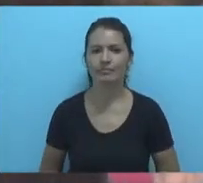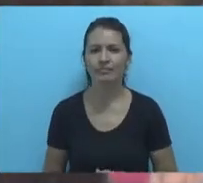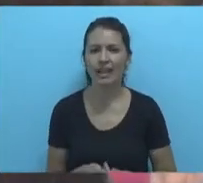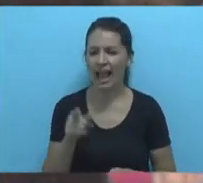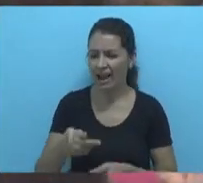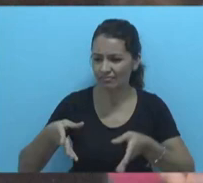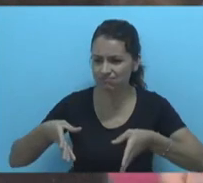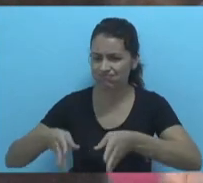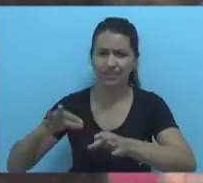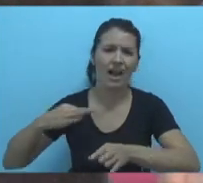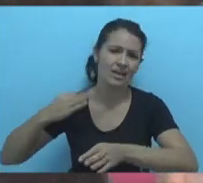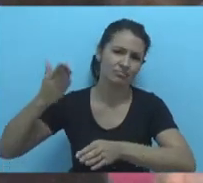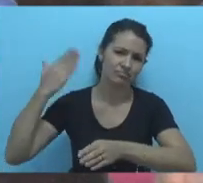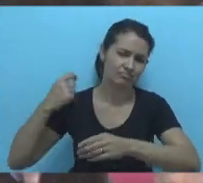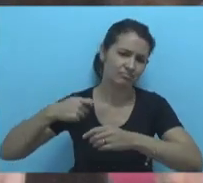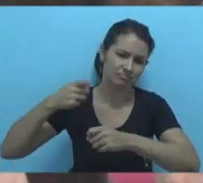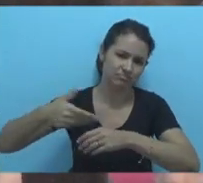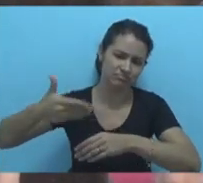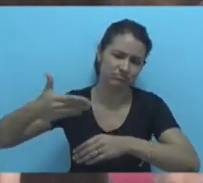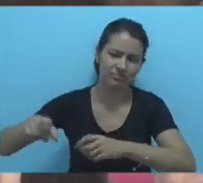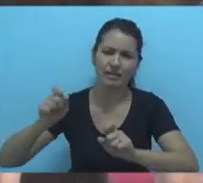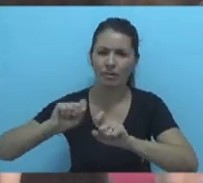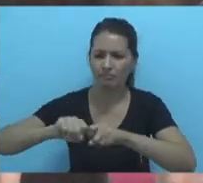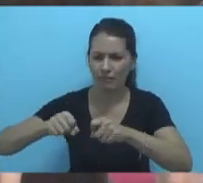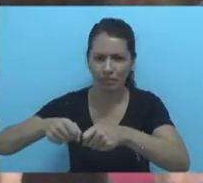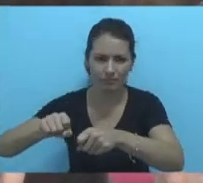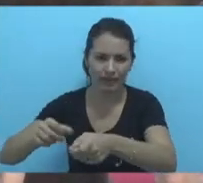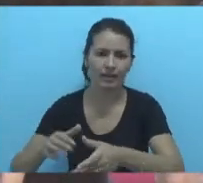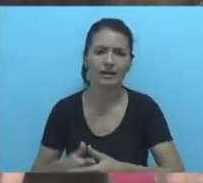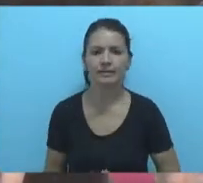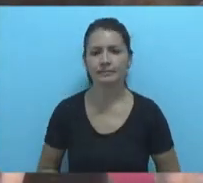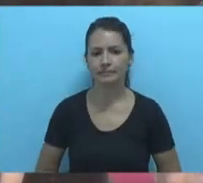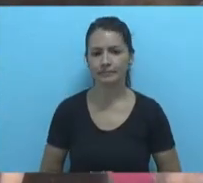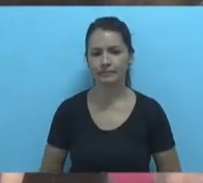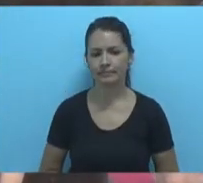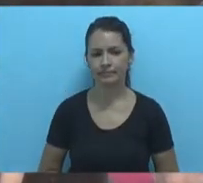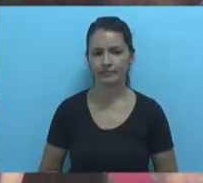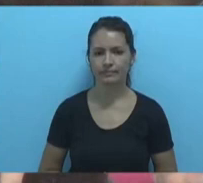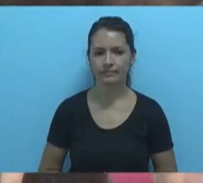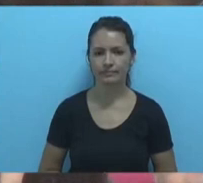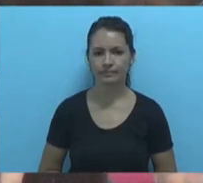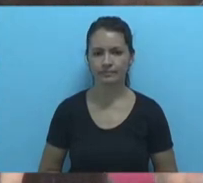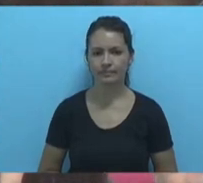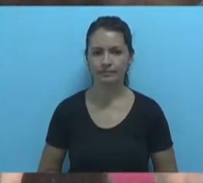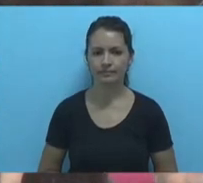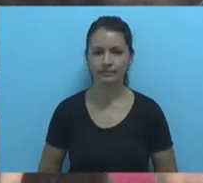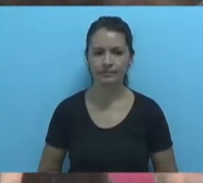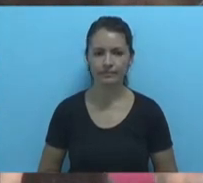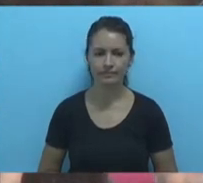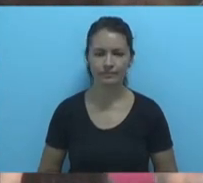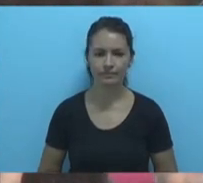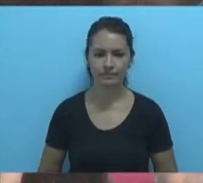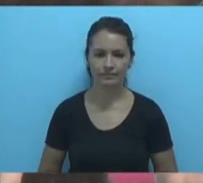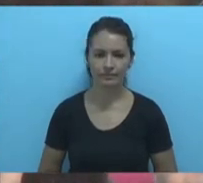que han transcurrido, no solo por el estado que tiene la misma, por el mal estado que tiene la misma, por el